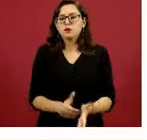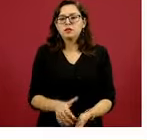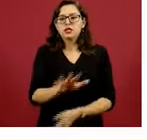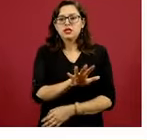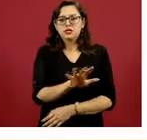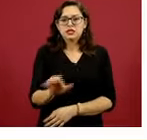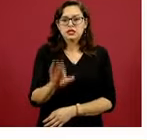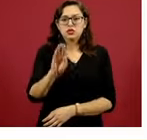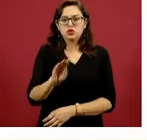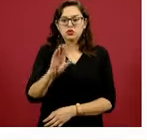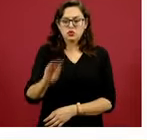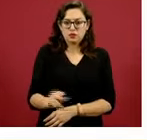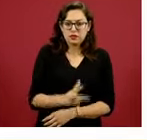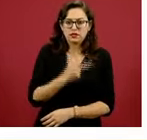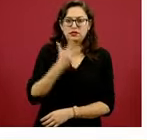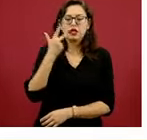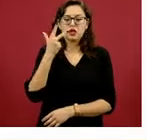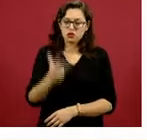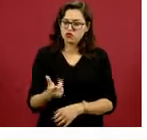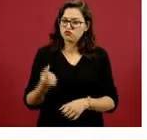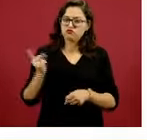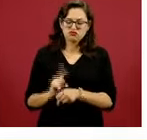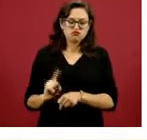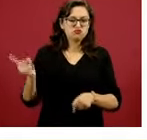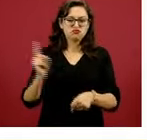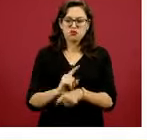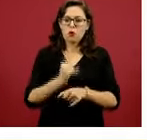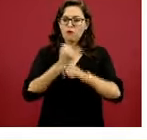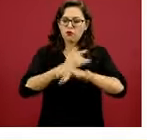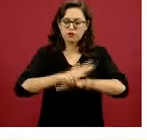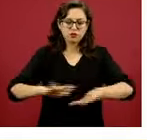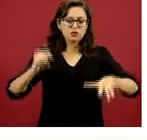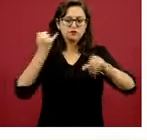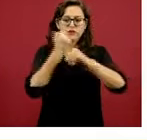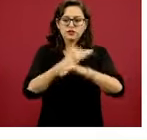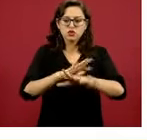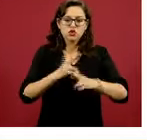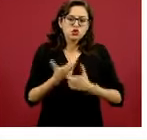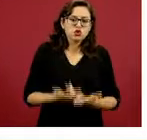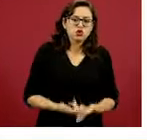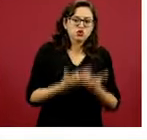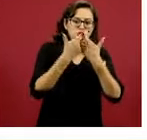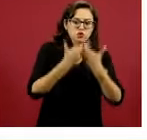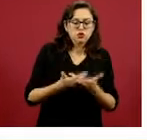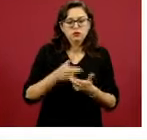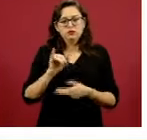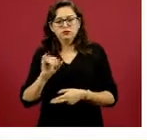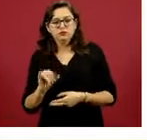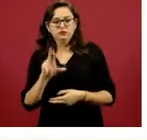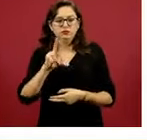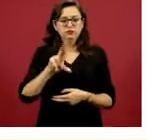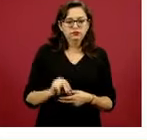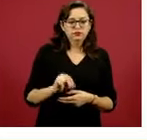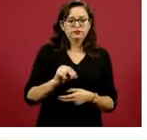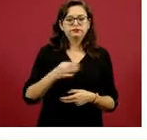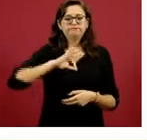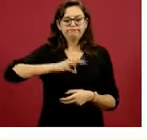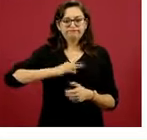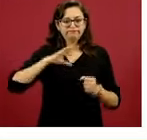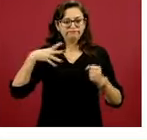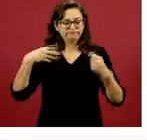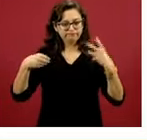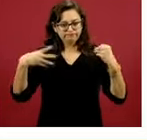de 970 unidades que reportan diariamente su disponibilidad de camas para atención de pacientes con infección